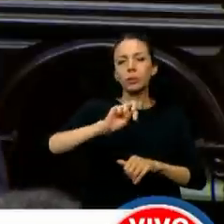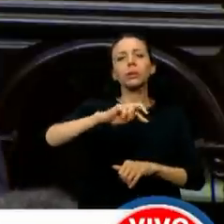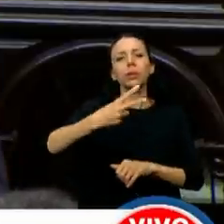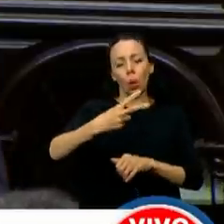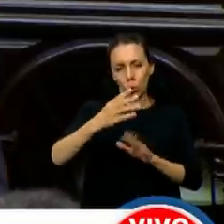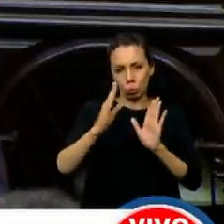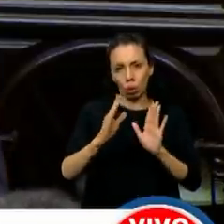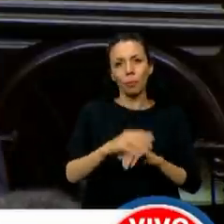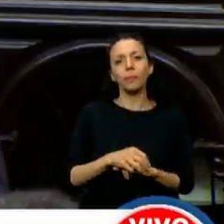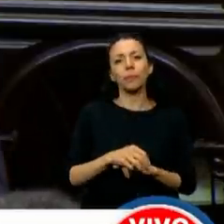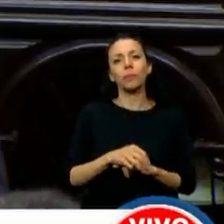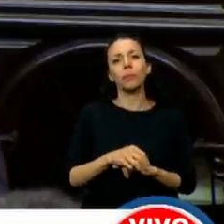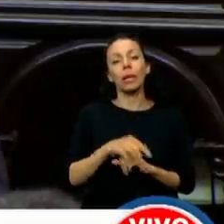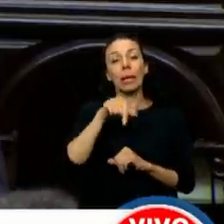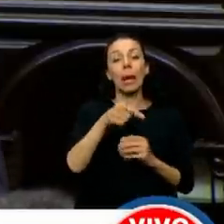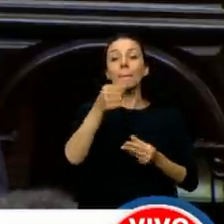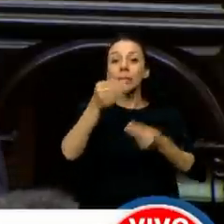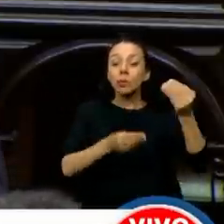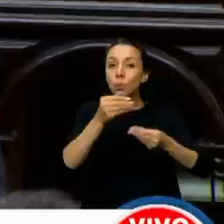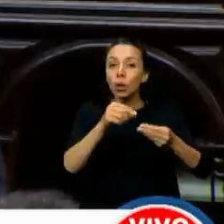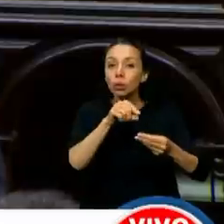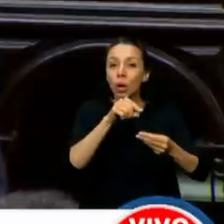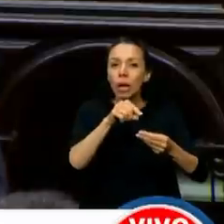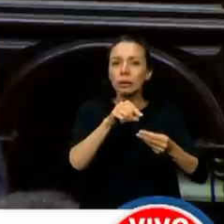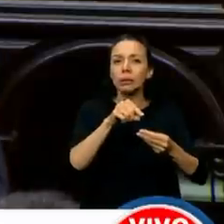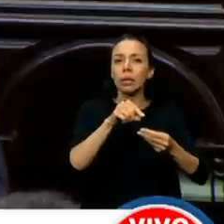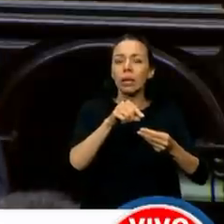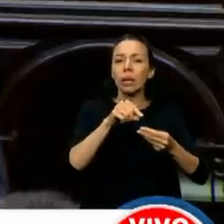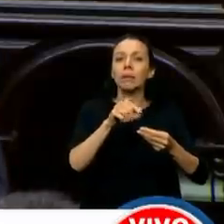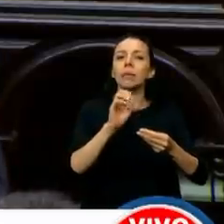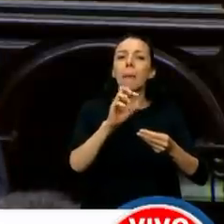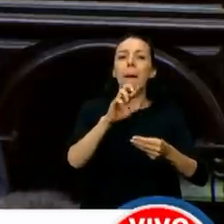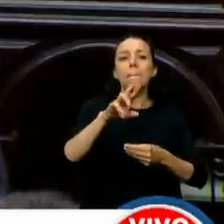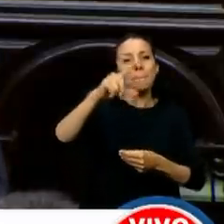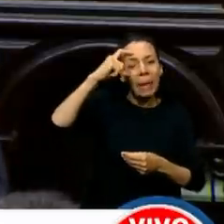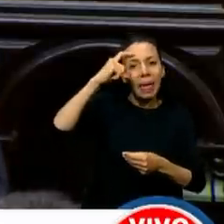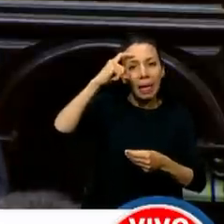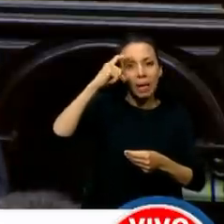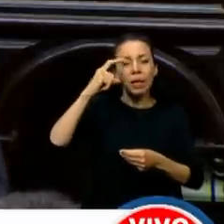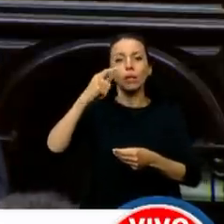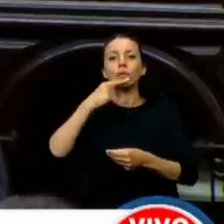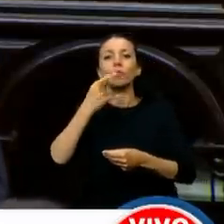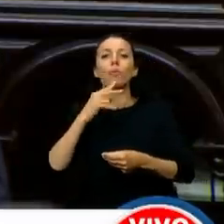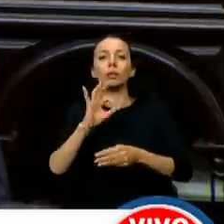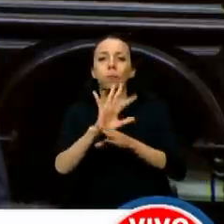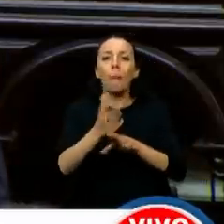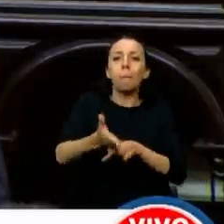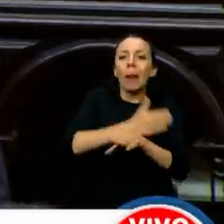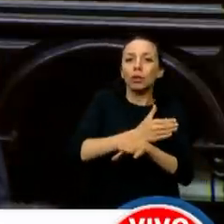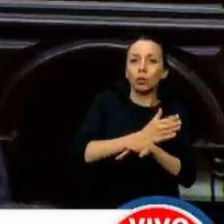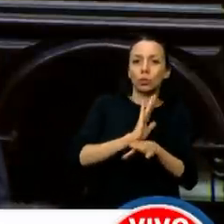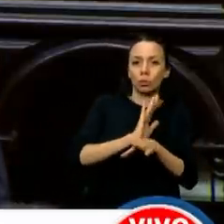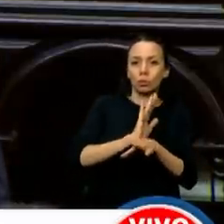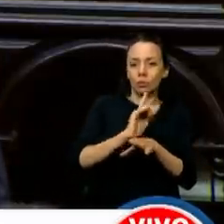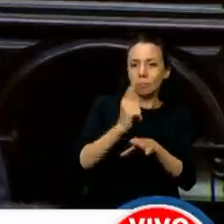separar este presupuesto precisamente por supuesto del contexto en el que estamos